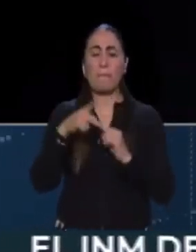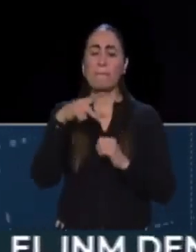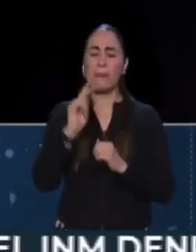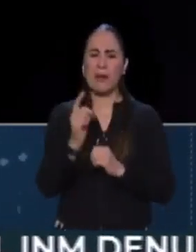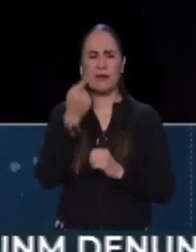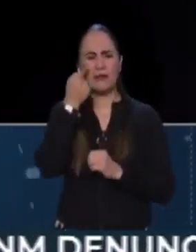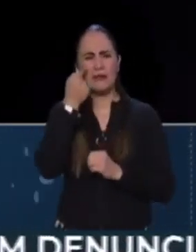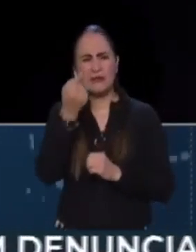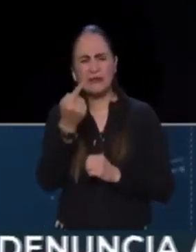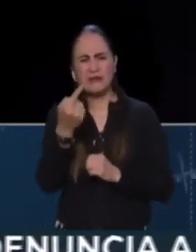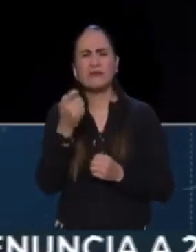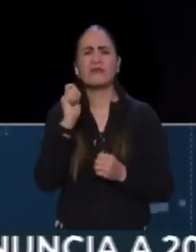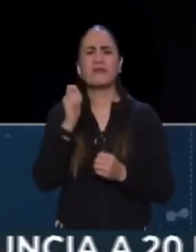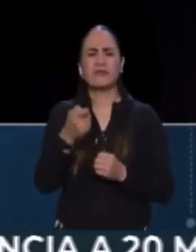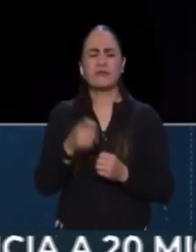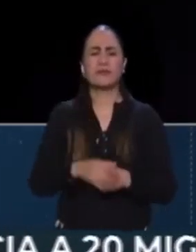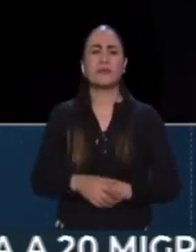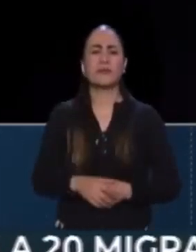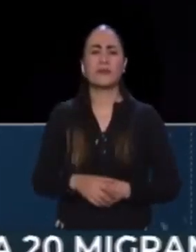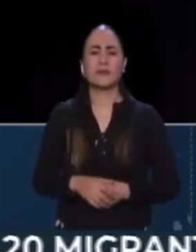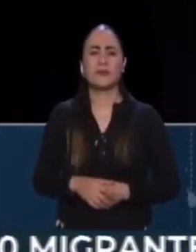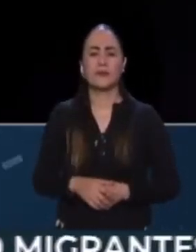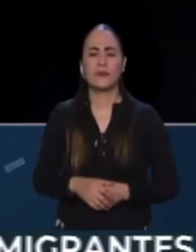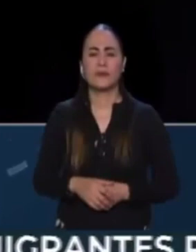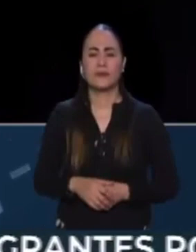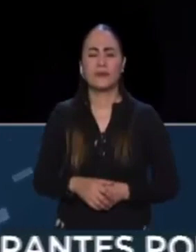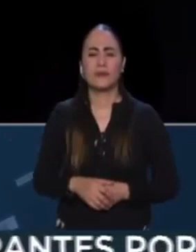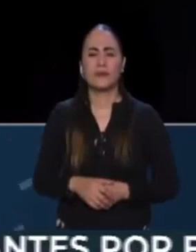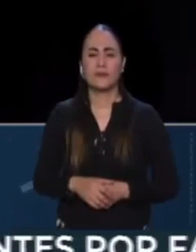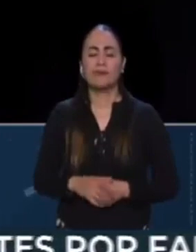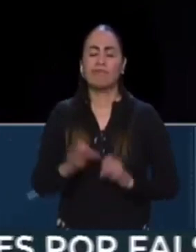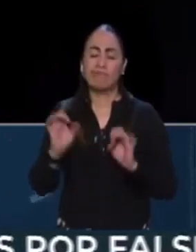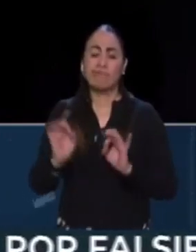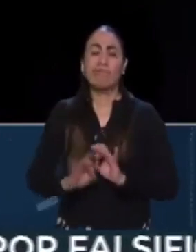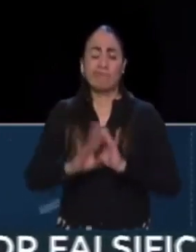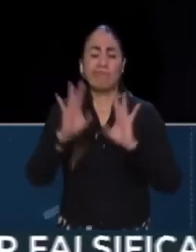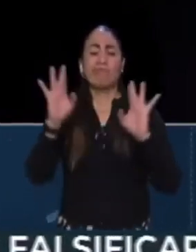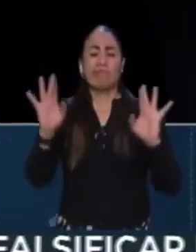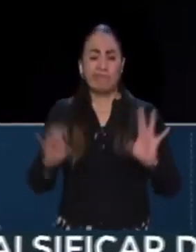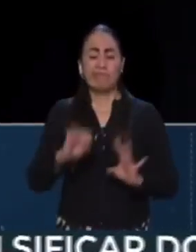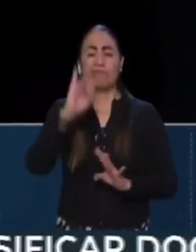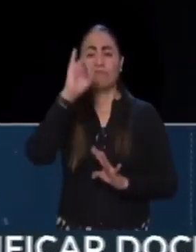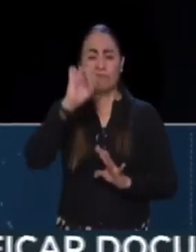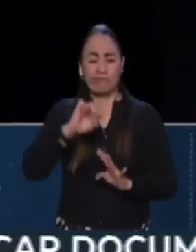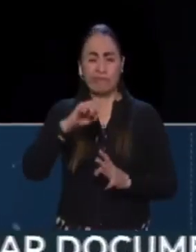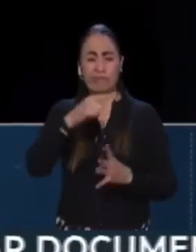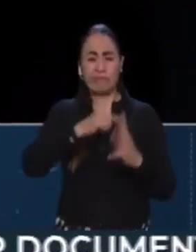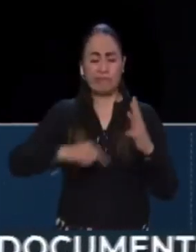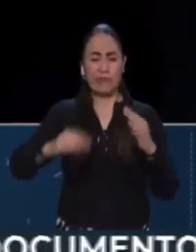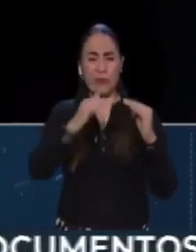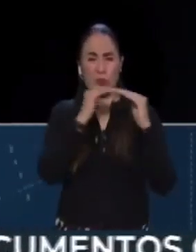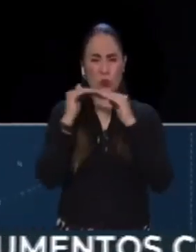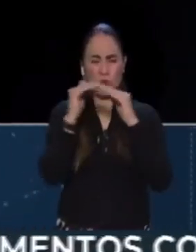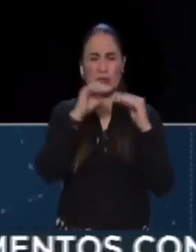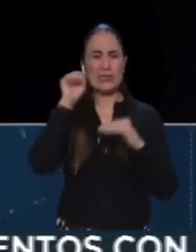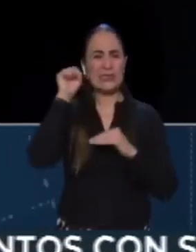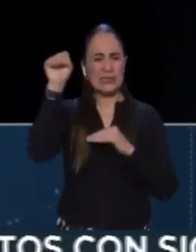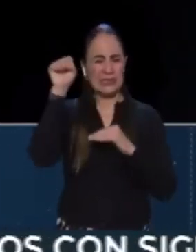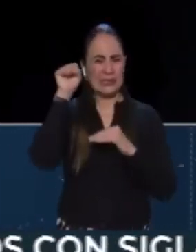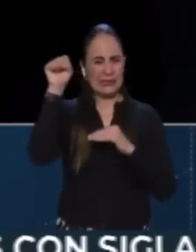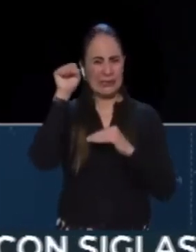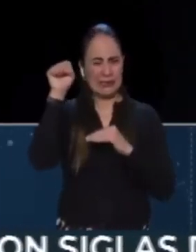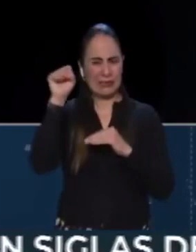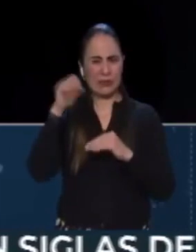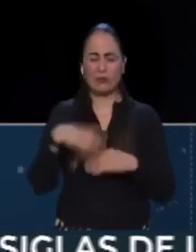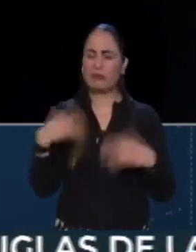vemos es una muy complicada circunstancia en donde la democratización del sindicato ha